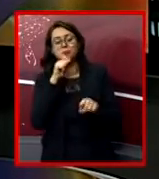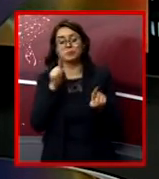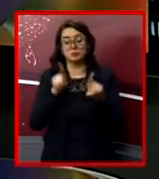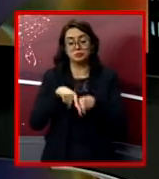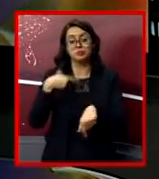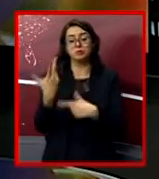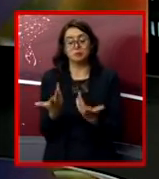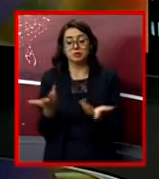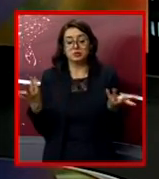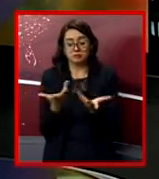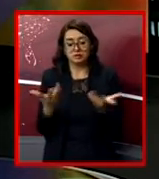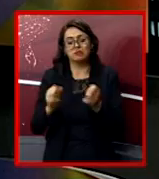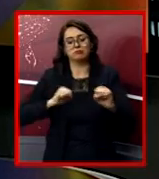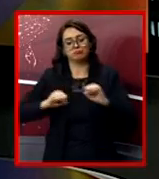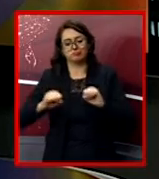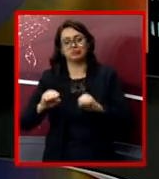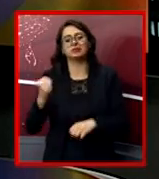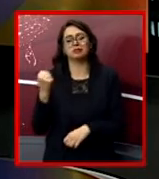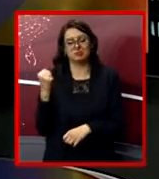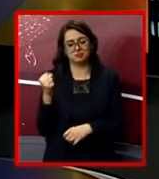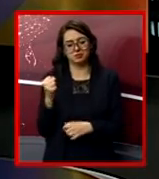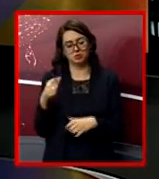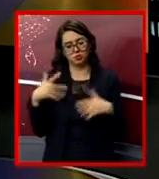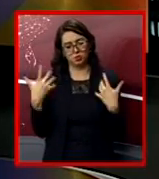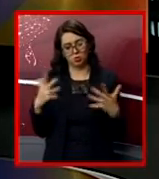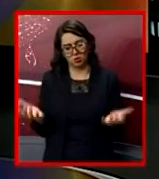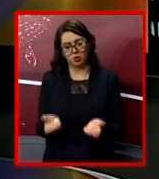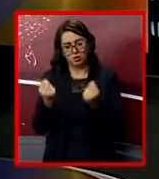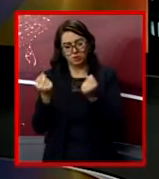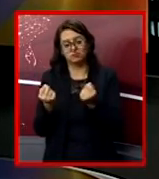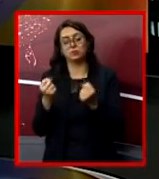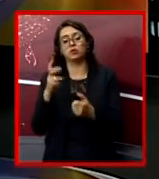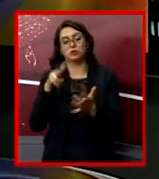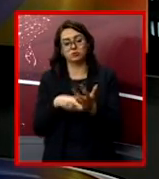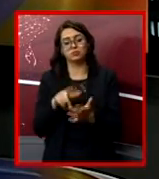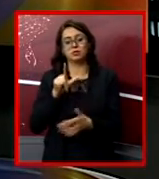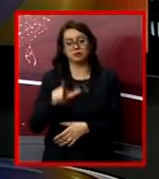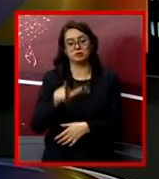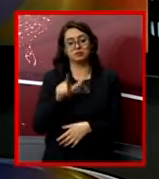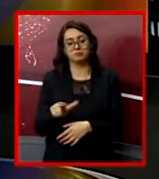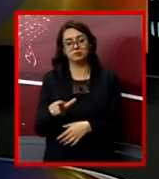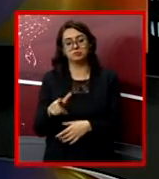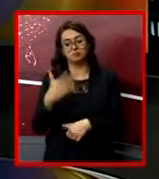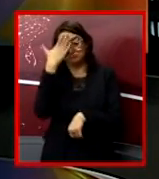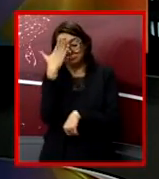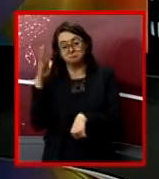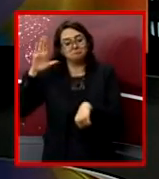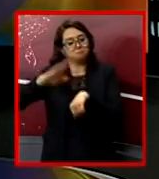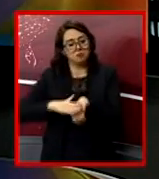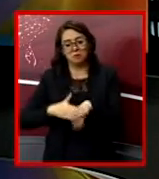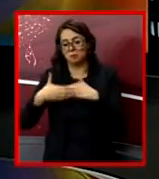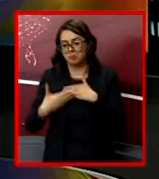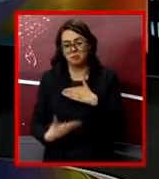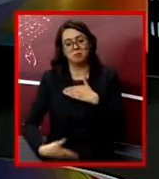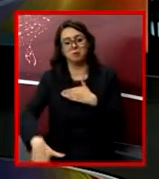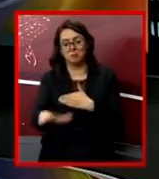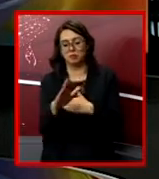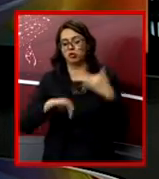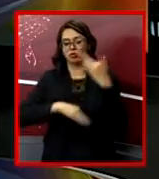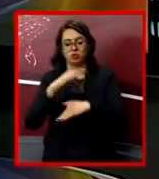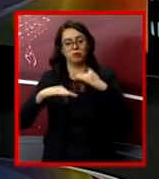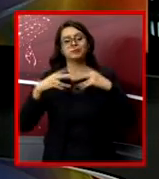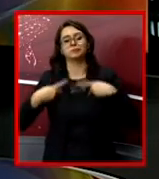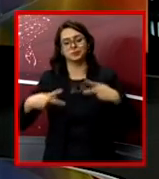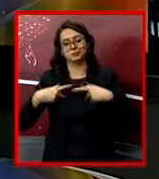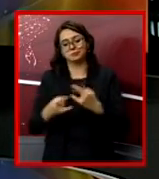la emergencia de los sismos de septiembre de este año 2017, un evento que ha quedado pues ya en la historia y por supuesto en la memoria de